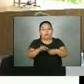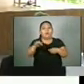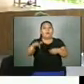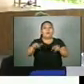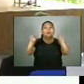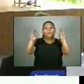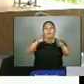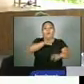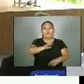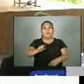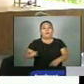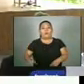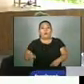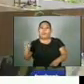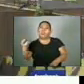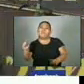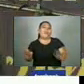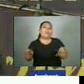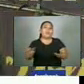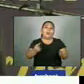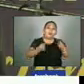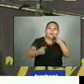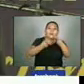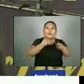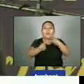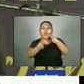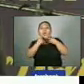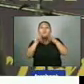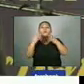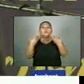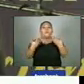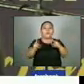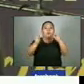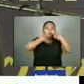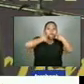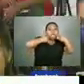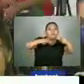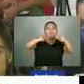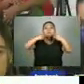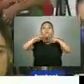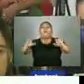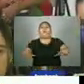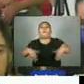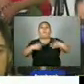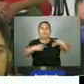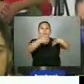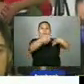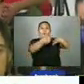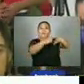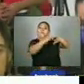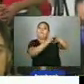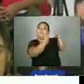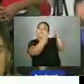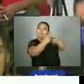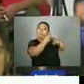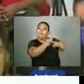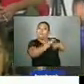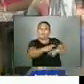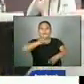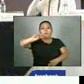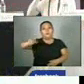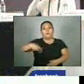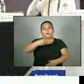Salvador. Con este conversatorio, se inauguró la fase de divulgación de la propuesta de reformas a la Constitución. El